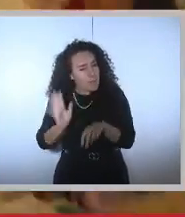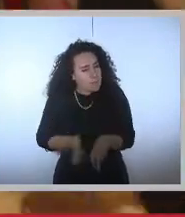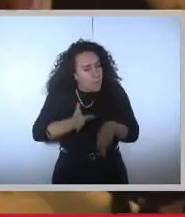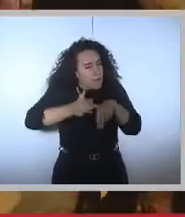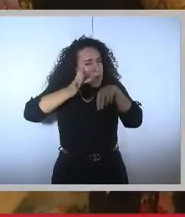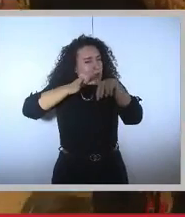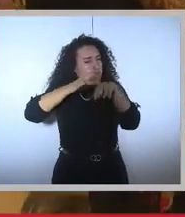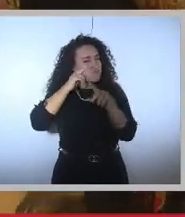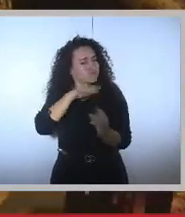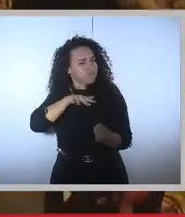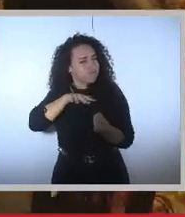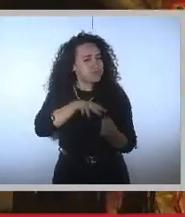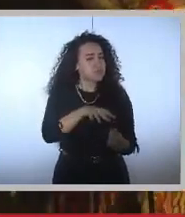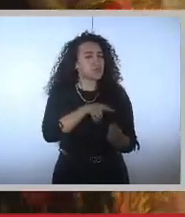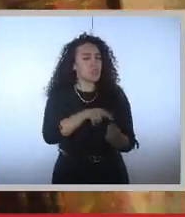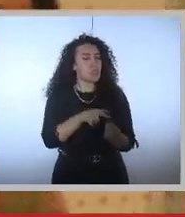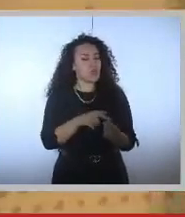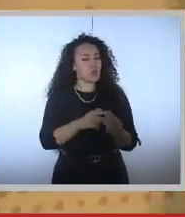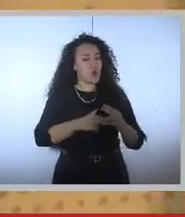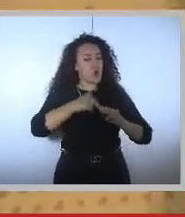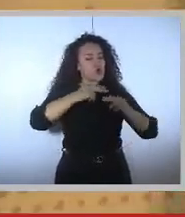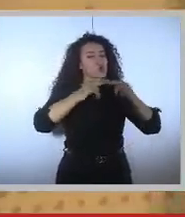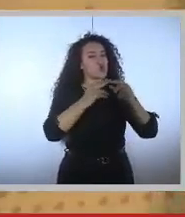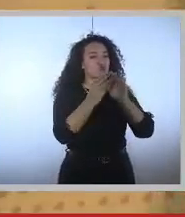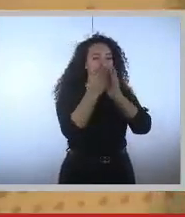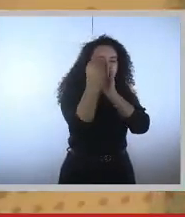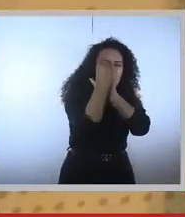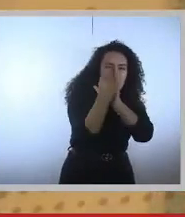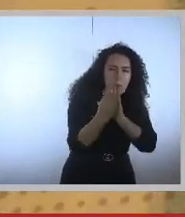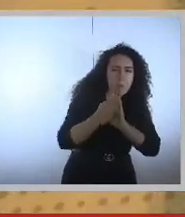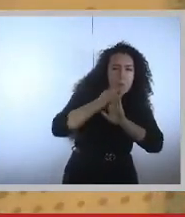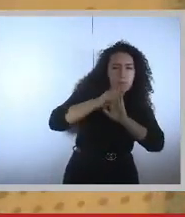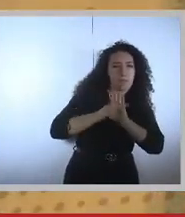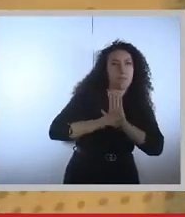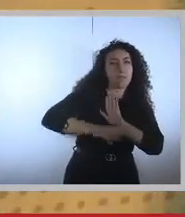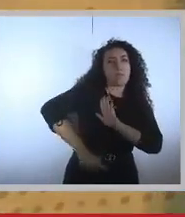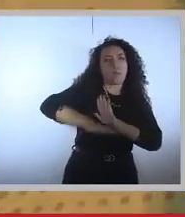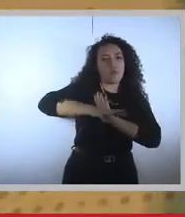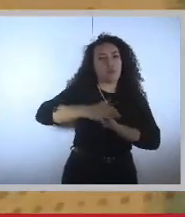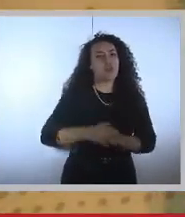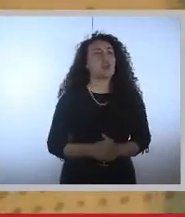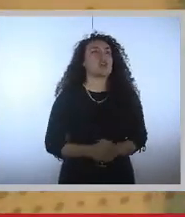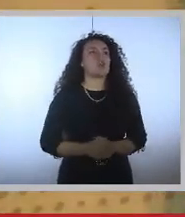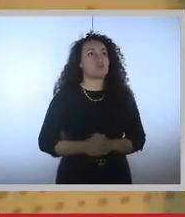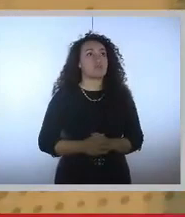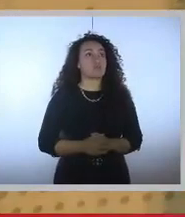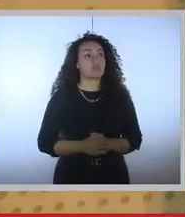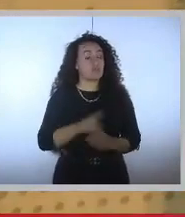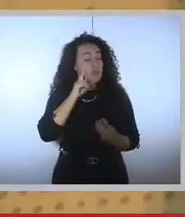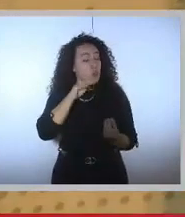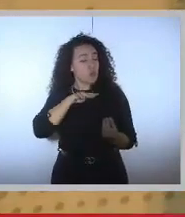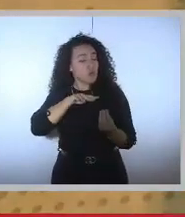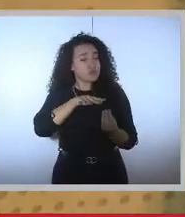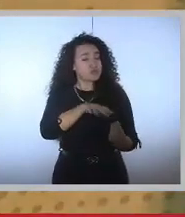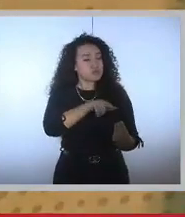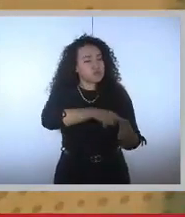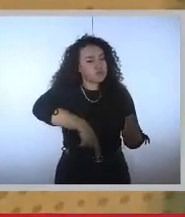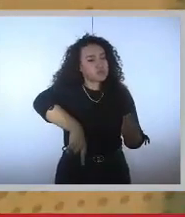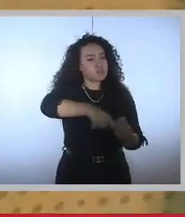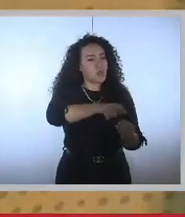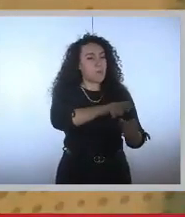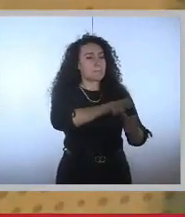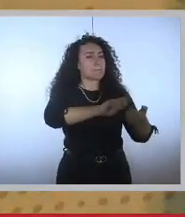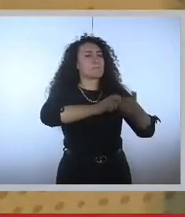la construcción y consolidación de políticas públicas que estén dirigidas a la superación de